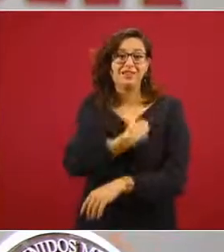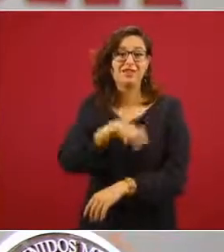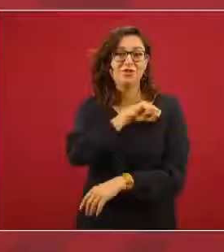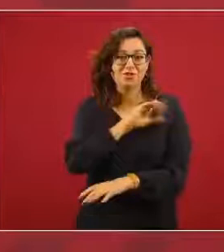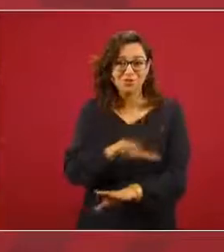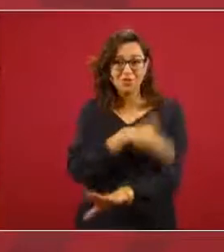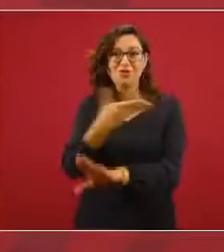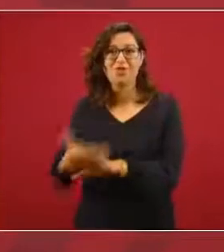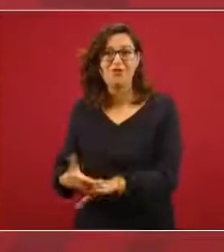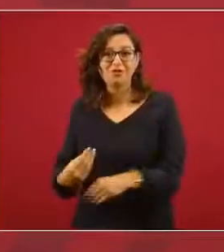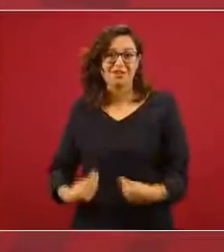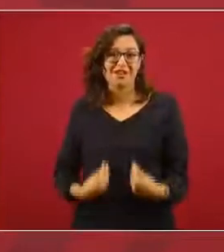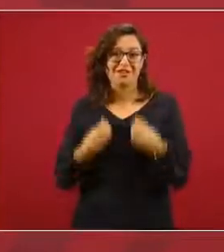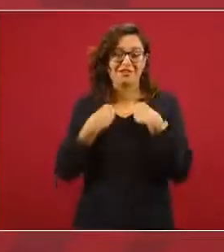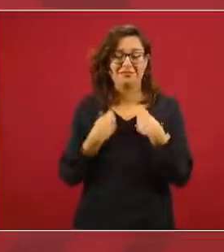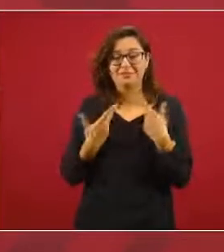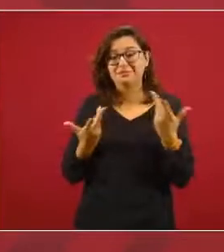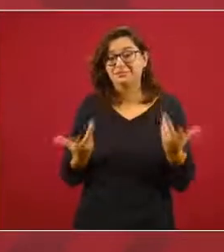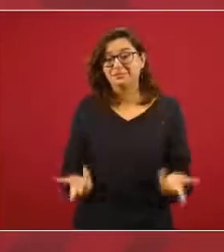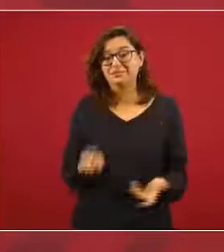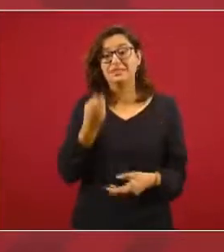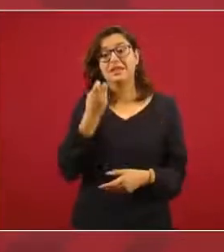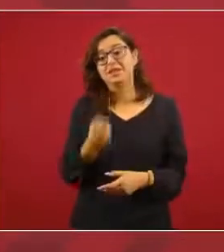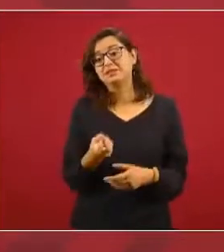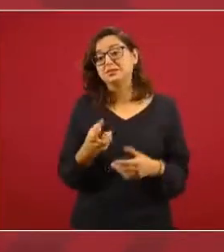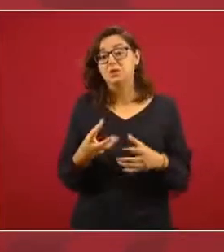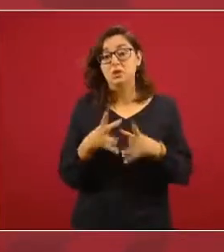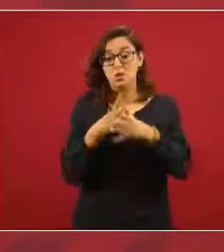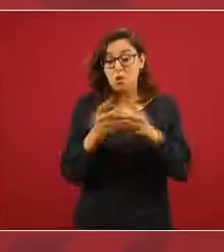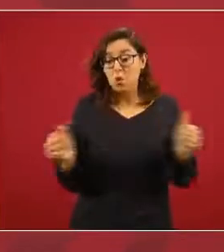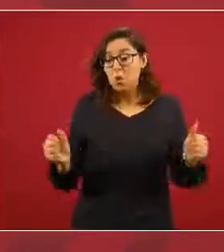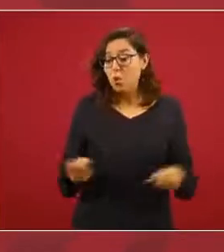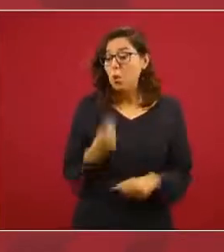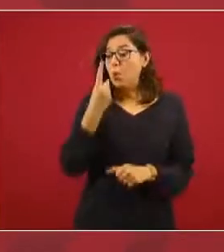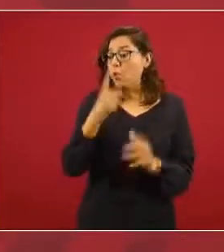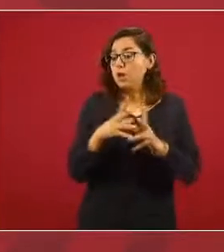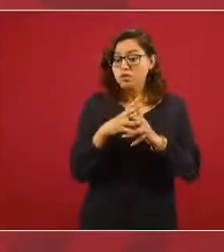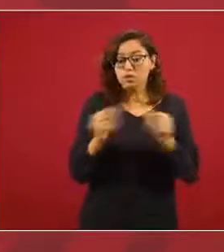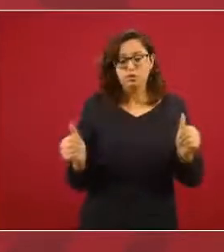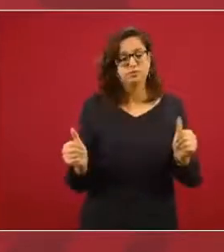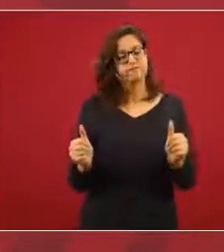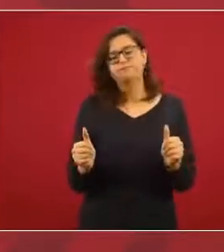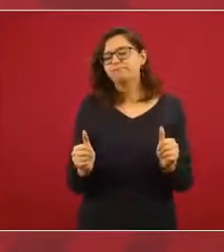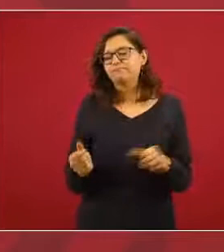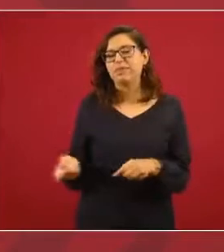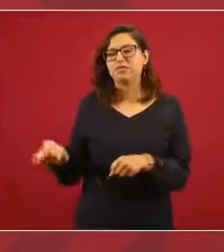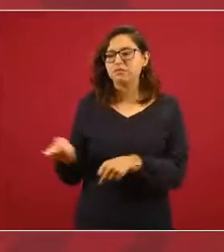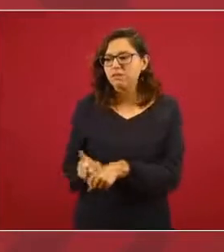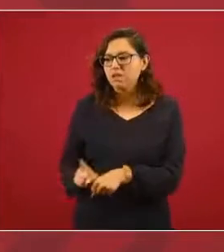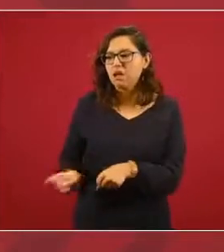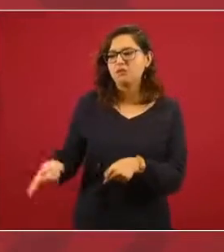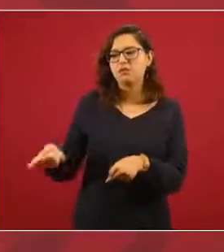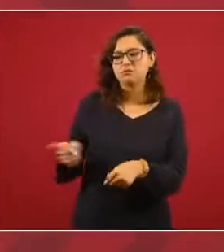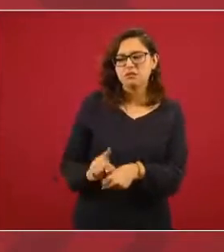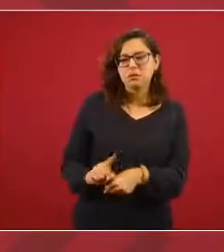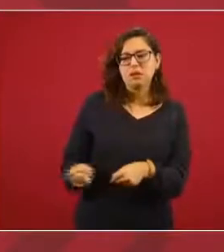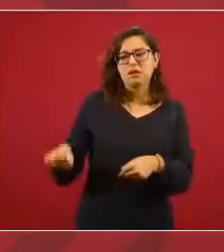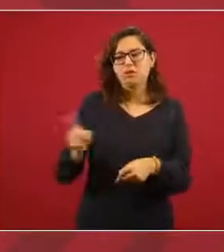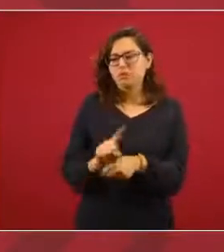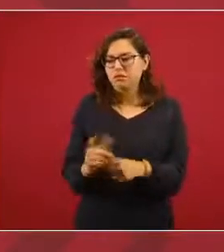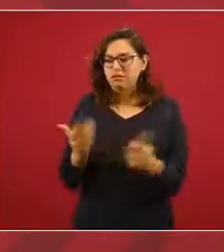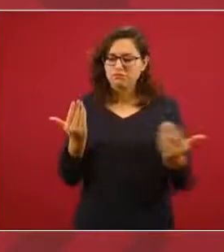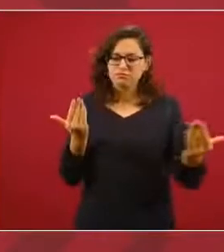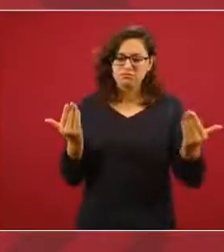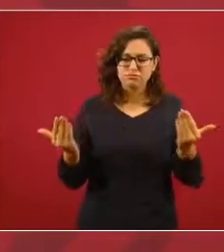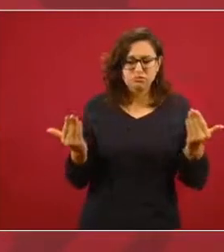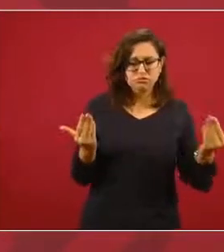solución única permanente. En cada momento, literalmente de manera diaria, se tiene que evaluar el equilibrio entre